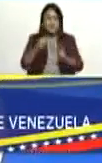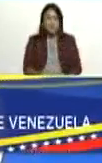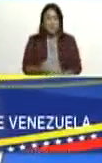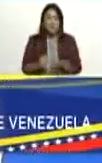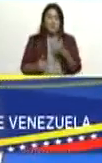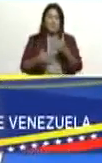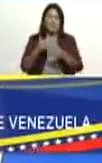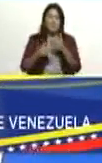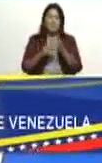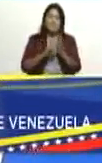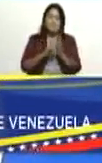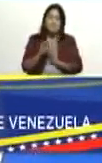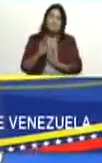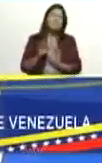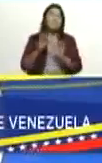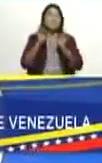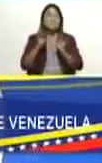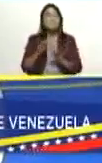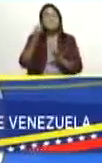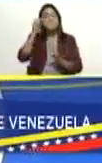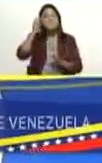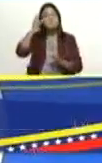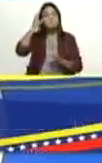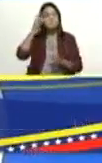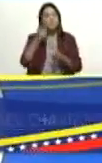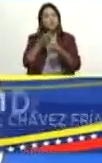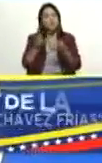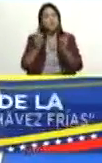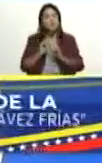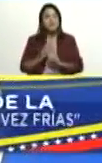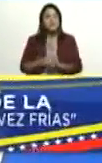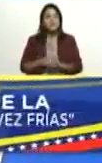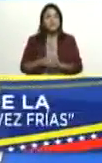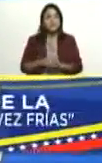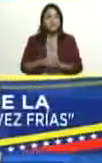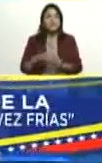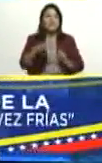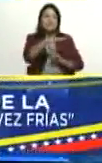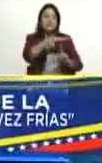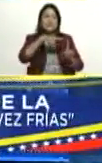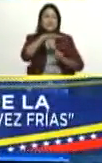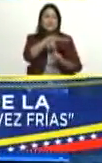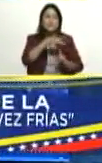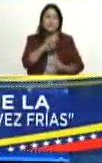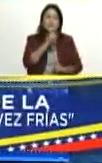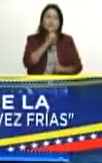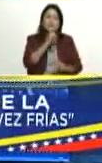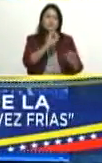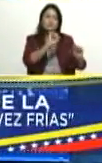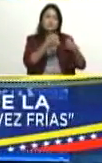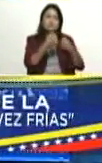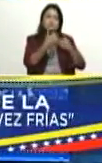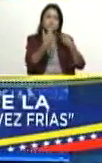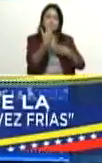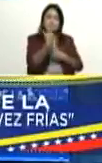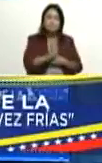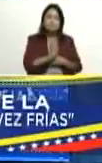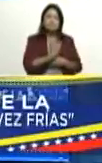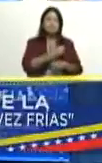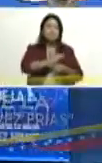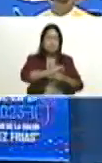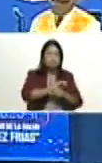creciendo ustedes. Lo dijimos, en medio de tantas dificultades, sanciones, bloqueos,